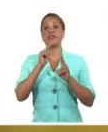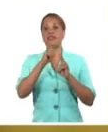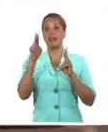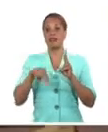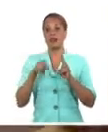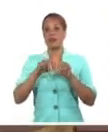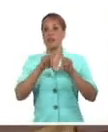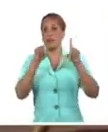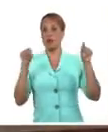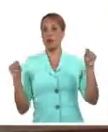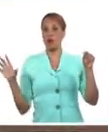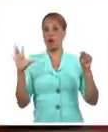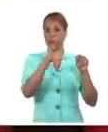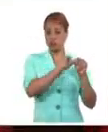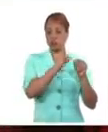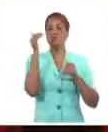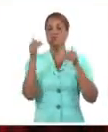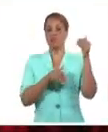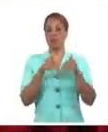país.